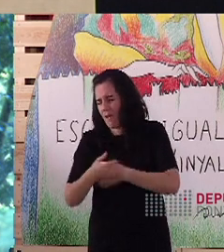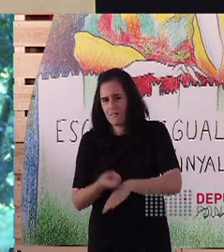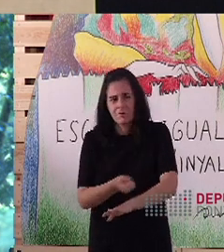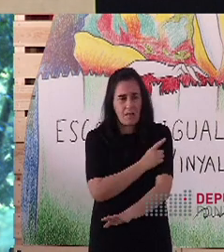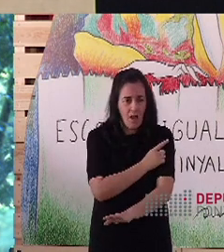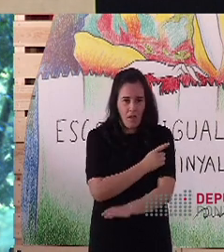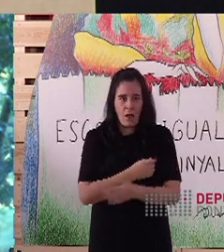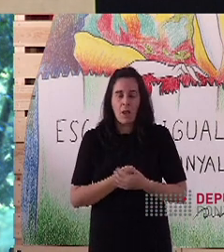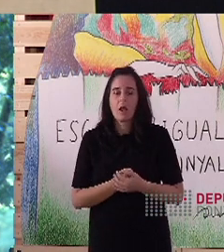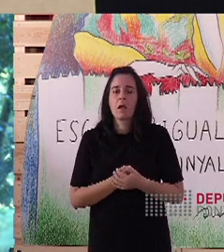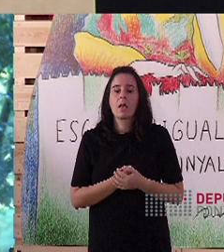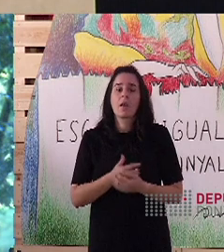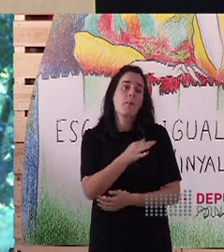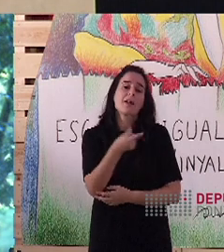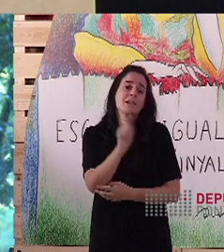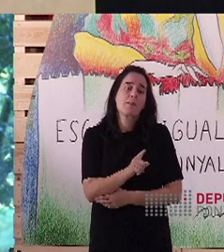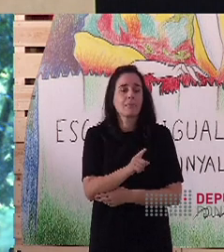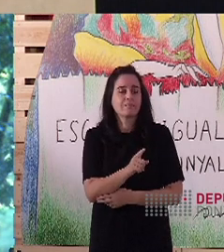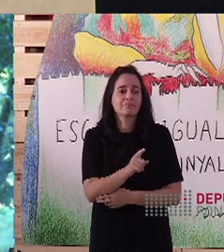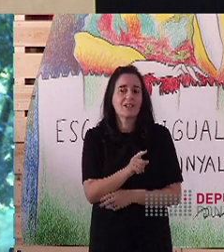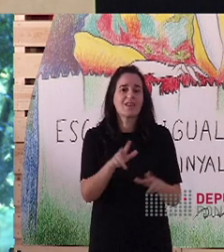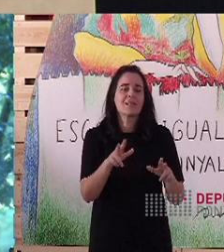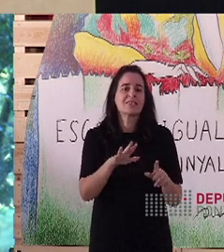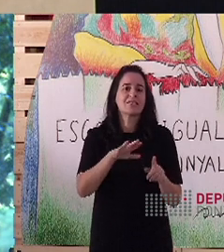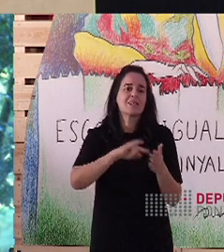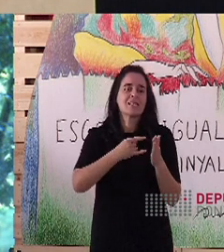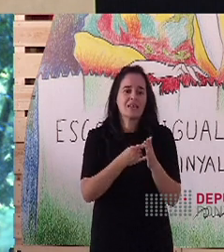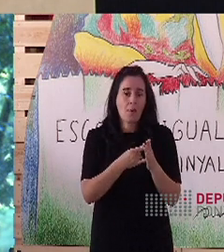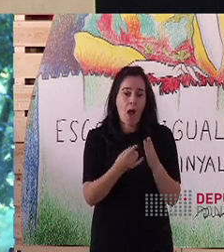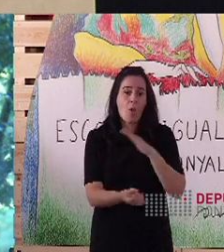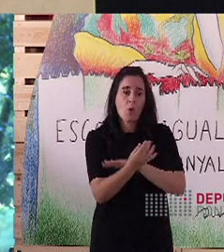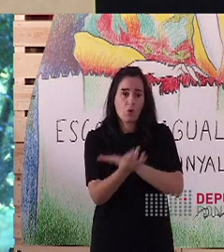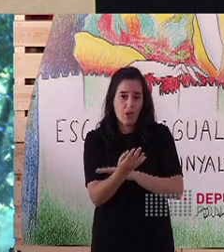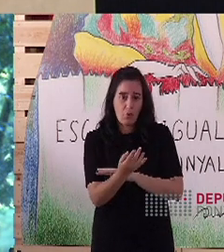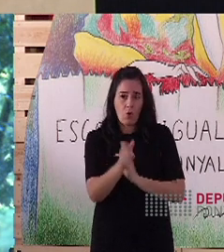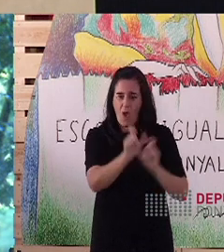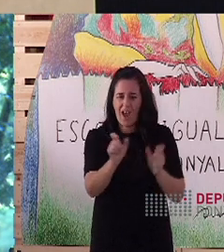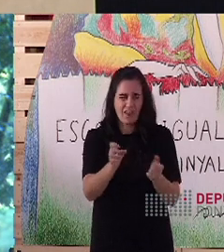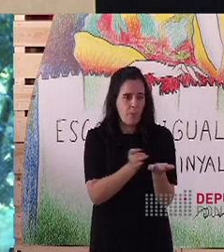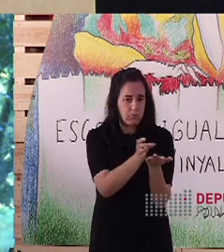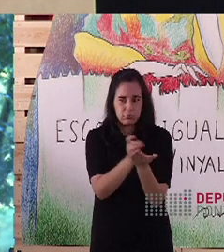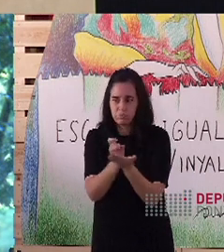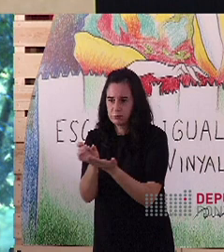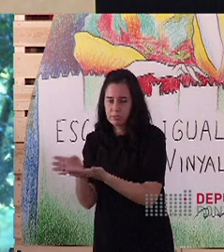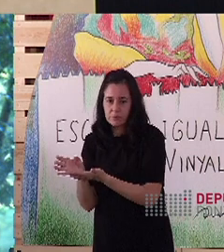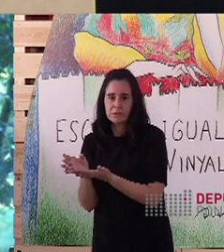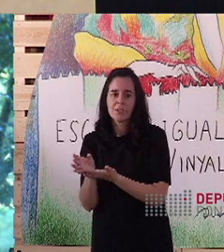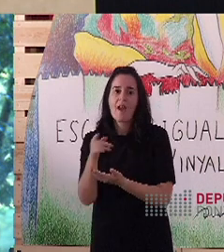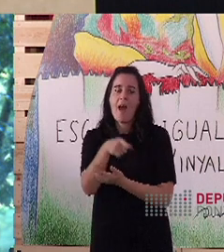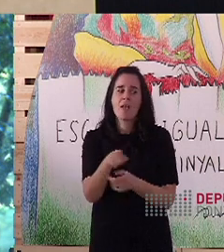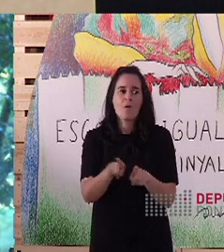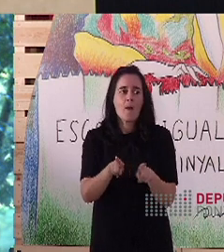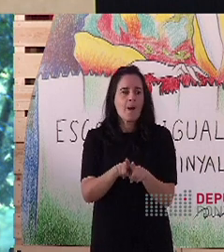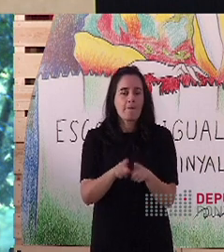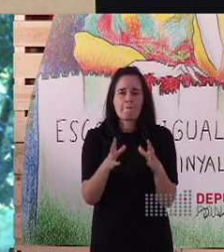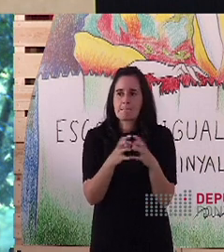el aparato productivo está permanentemente expulsando a la gente, se produce un deseo mayoritario